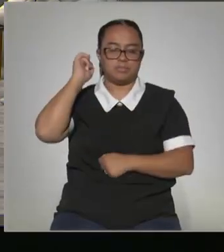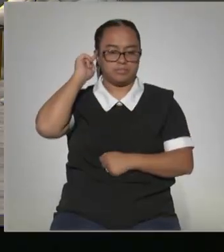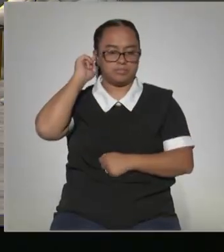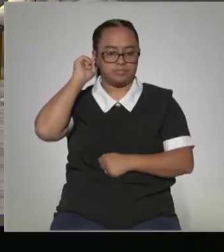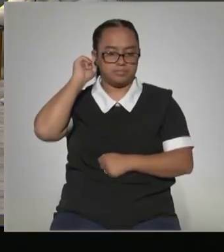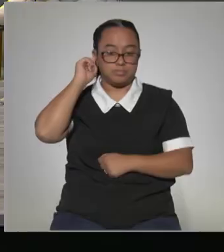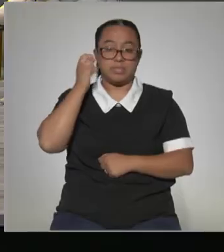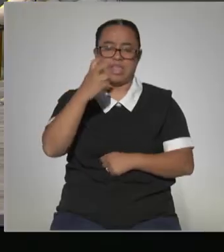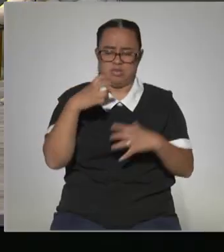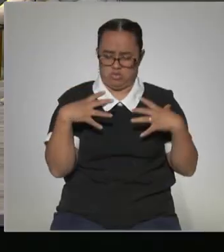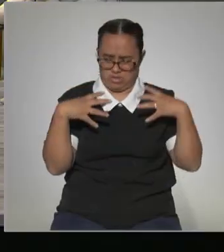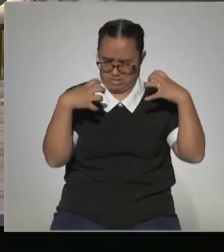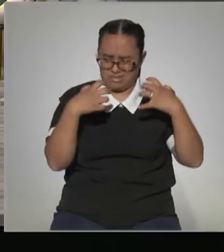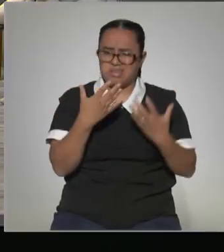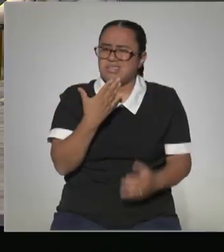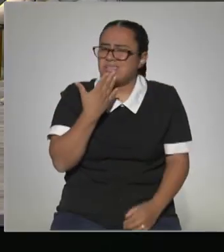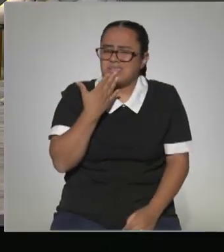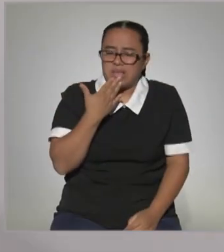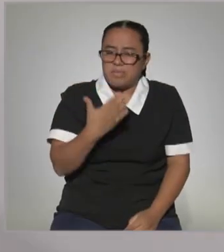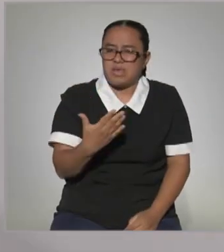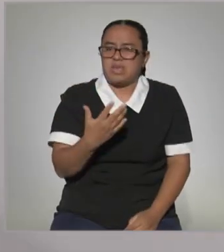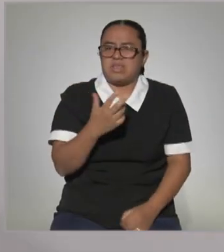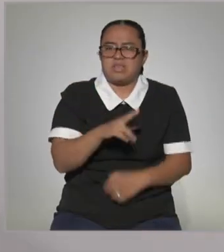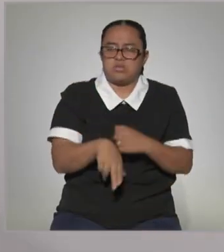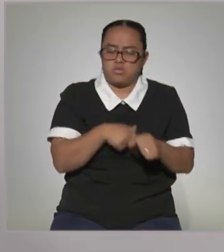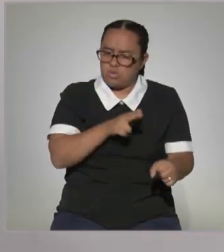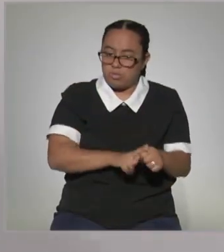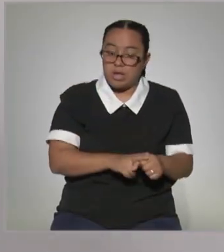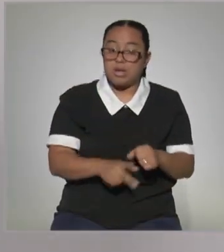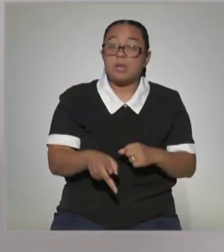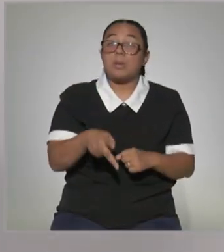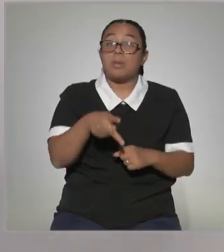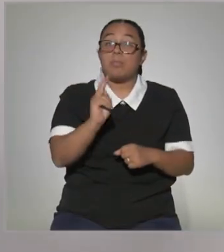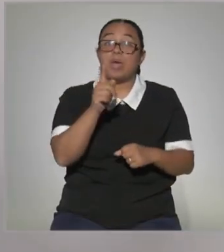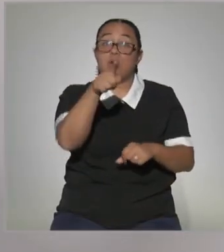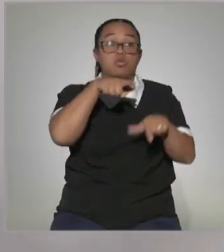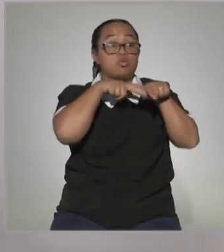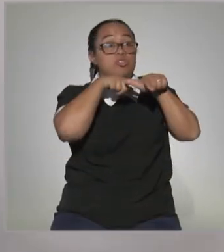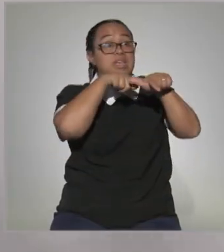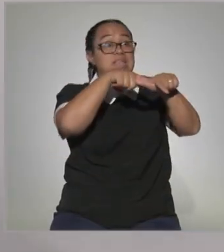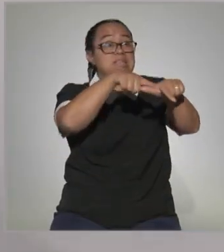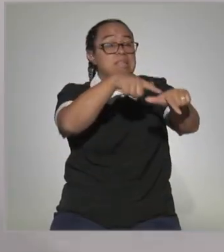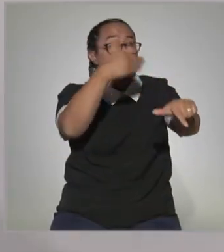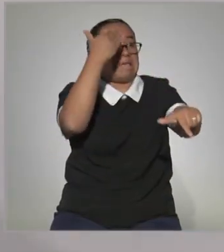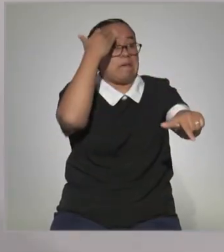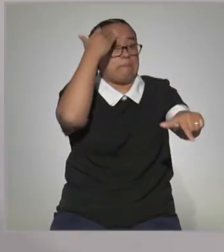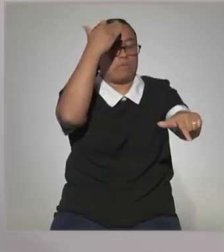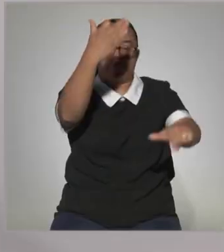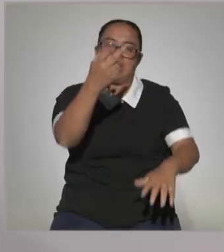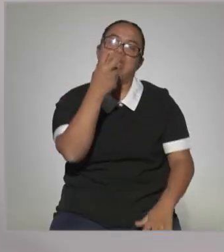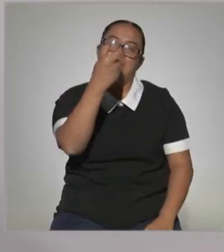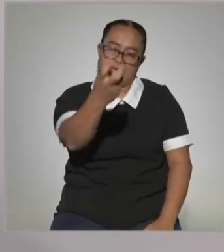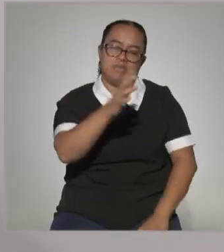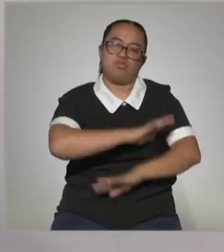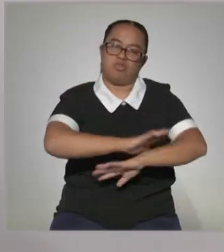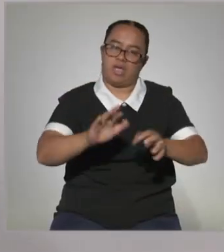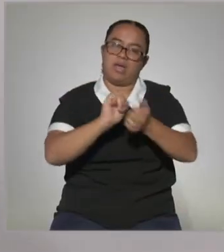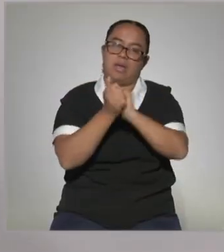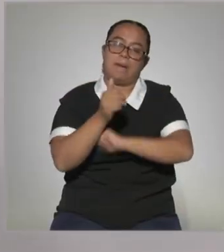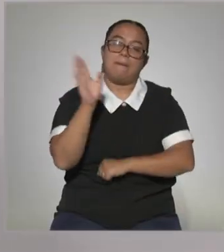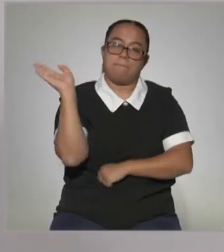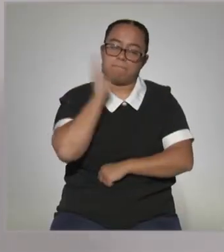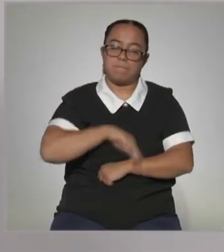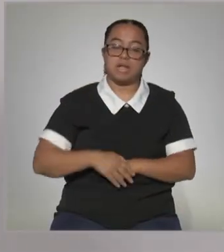estrés es bueno, el estrés lo queremos, pero no sostenido. Y como dice la doctora Mariana, si